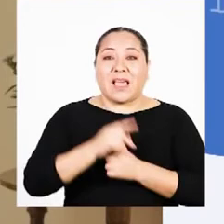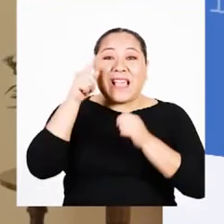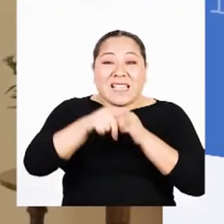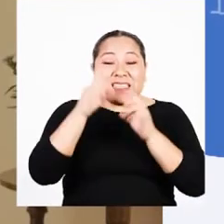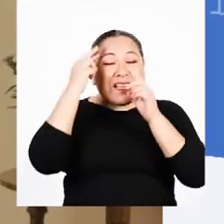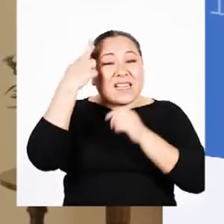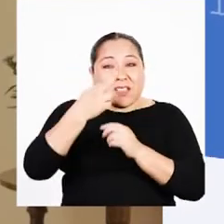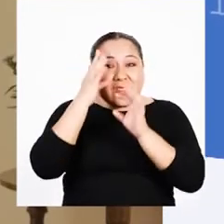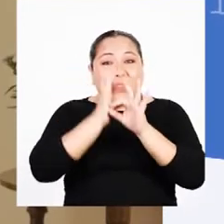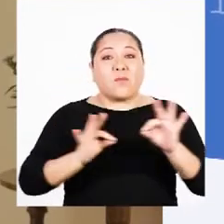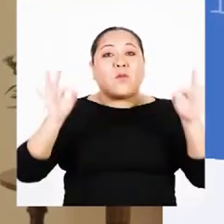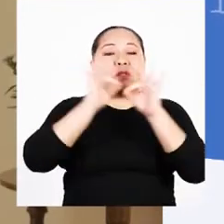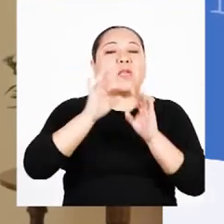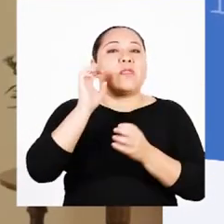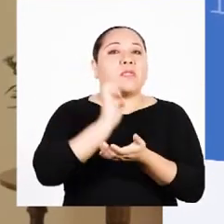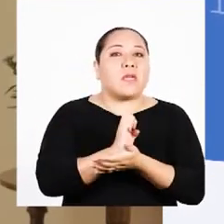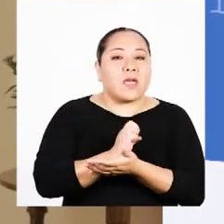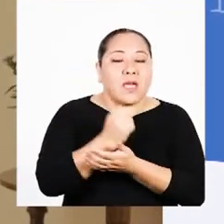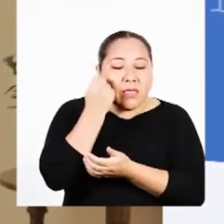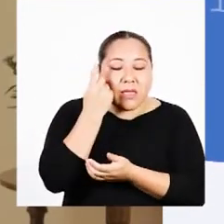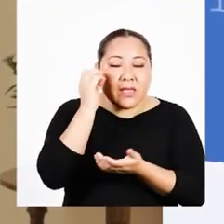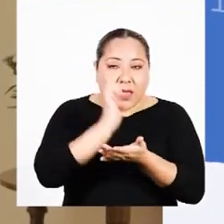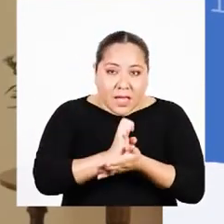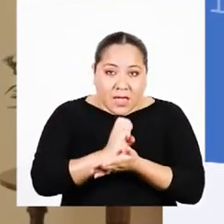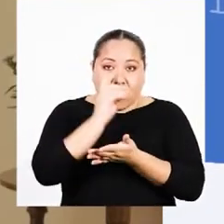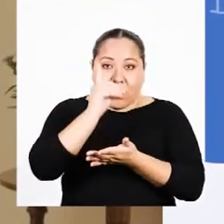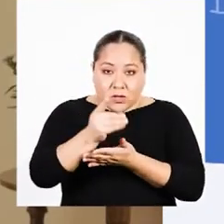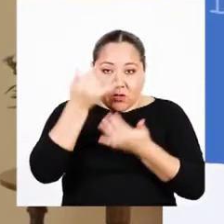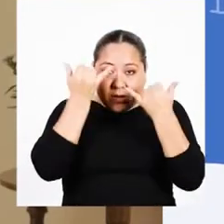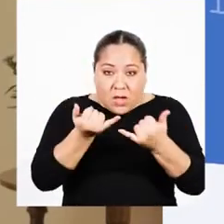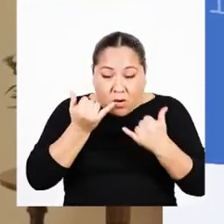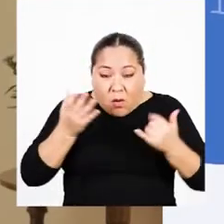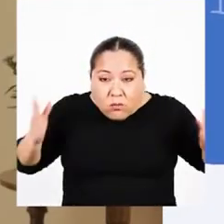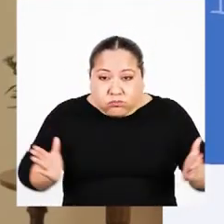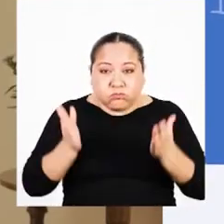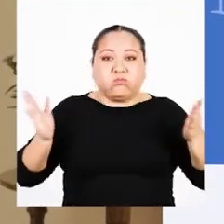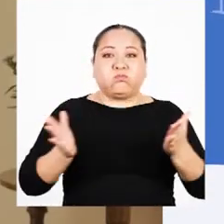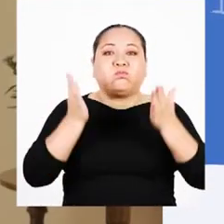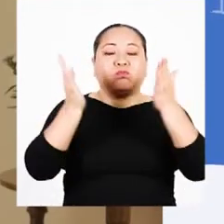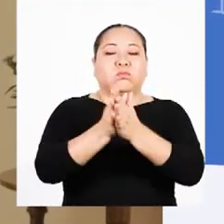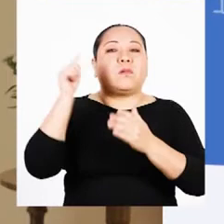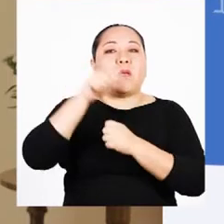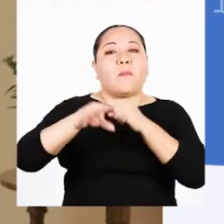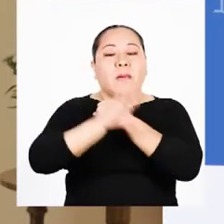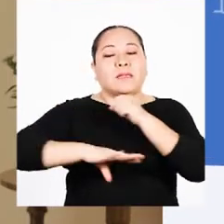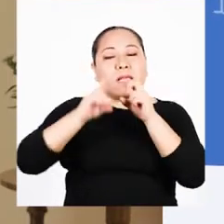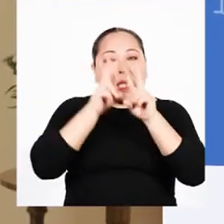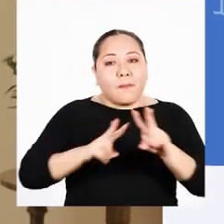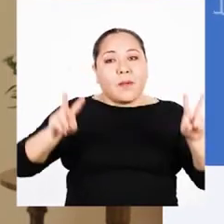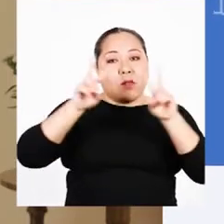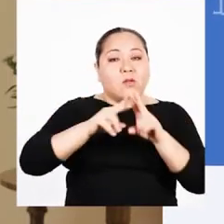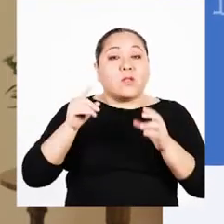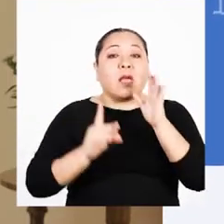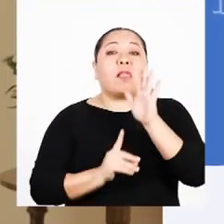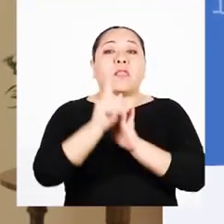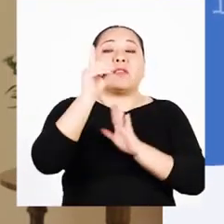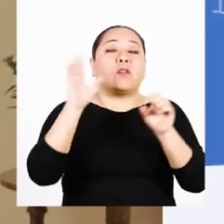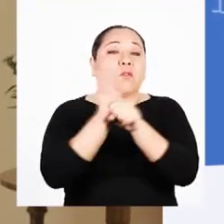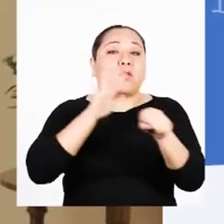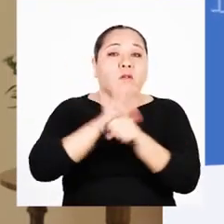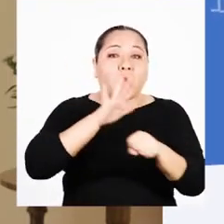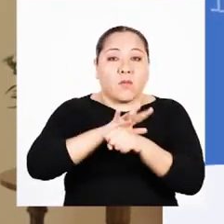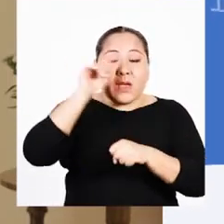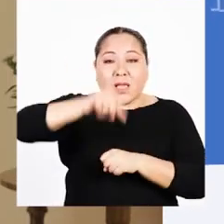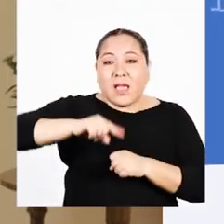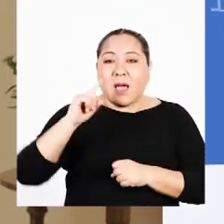es importante entender que la educación que hoy en día se promueve, basada en valores y el